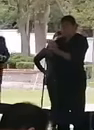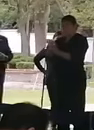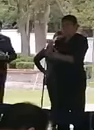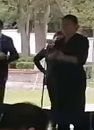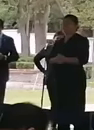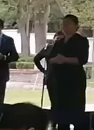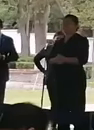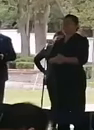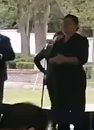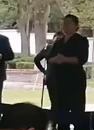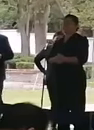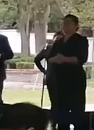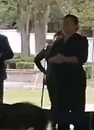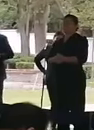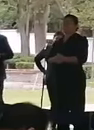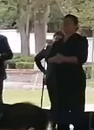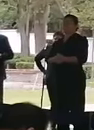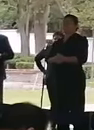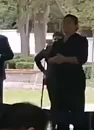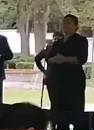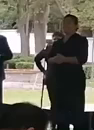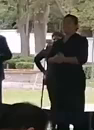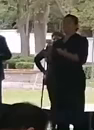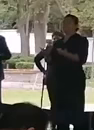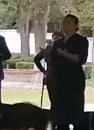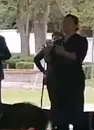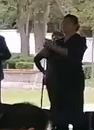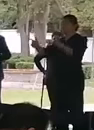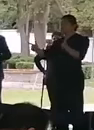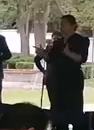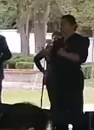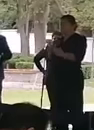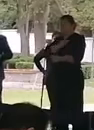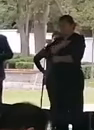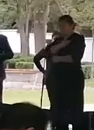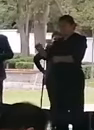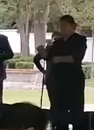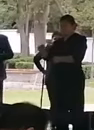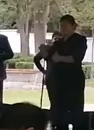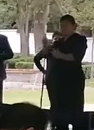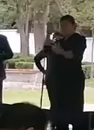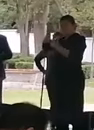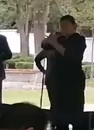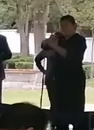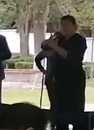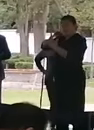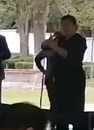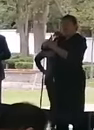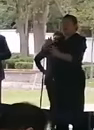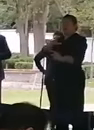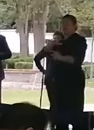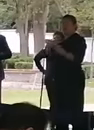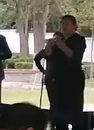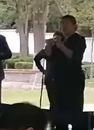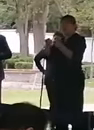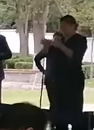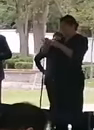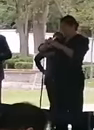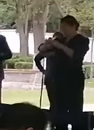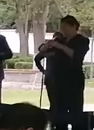lo que pasa con organizaciones criminales que ponen a tanto migrante ahora en este corredor